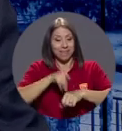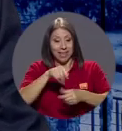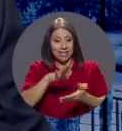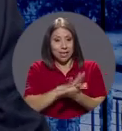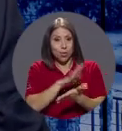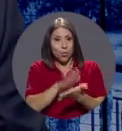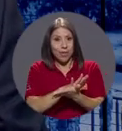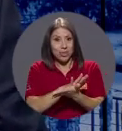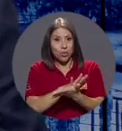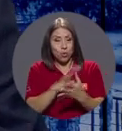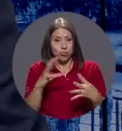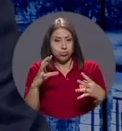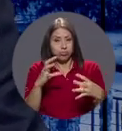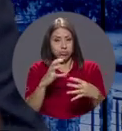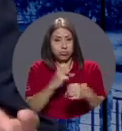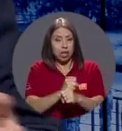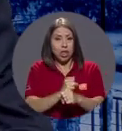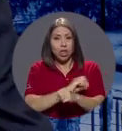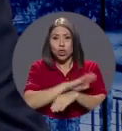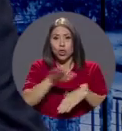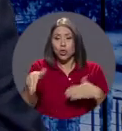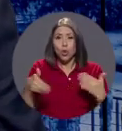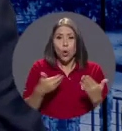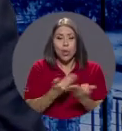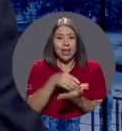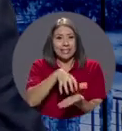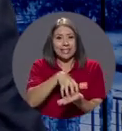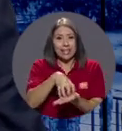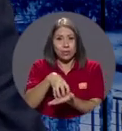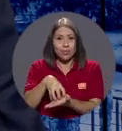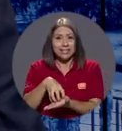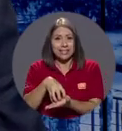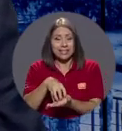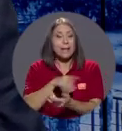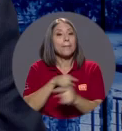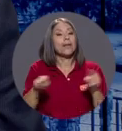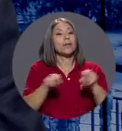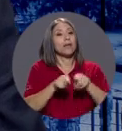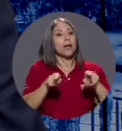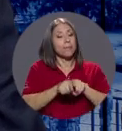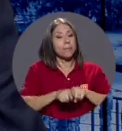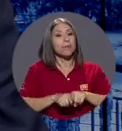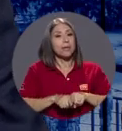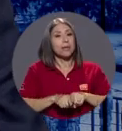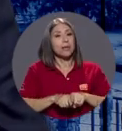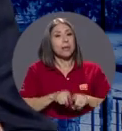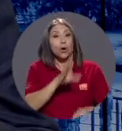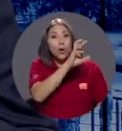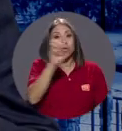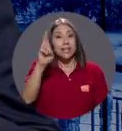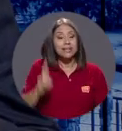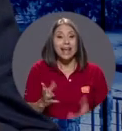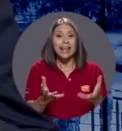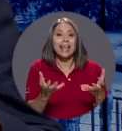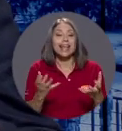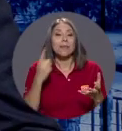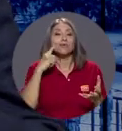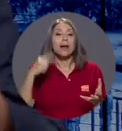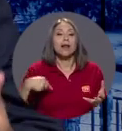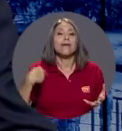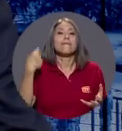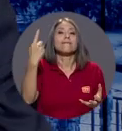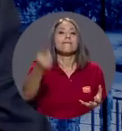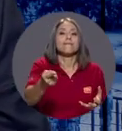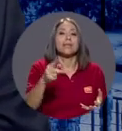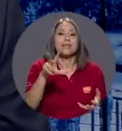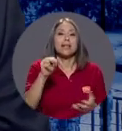es un documento que recoge toda esta serie de inquietudes, pero más que inquietudes también la Costa Rica que queremos para